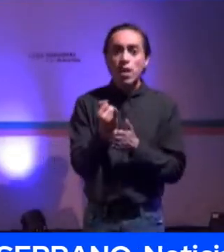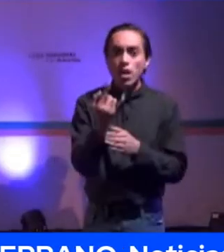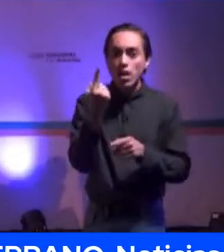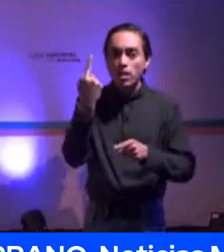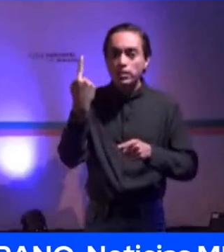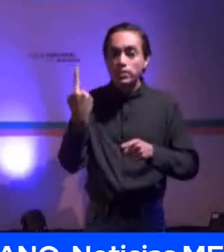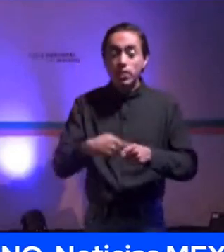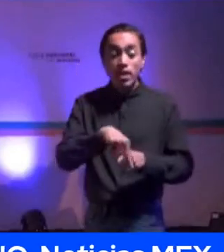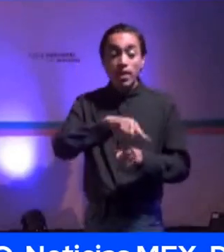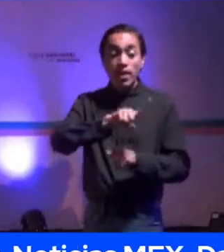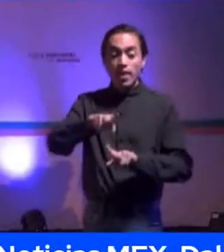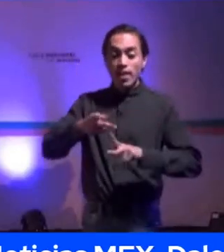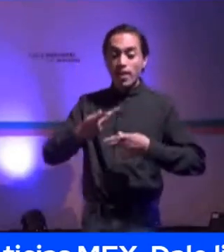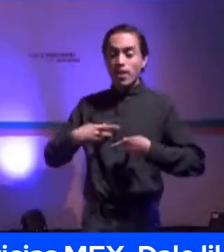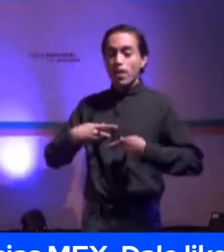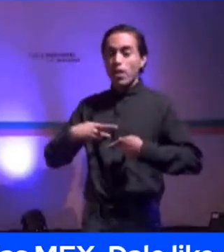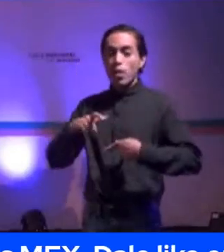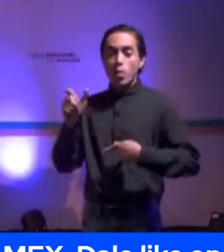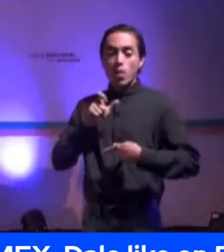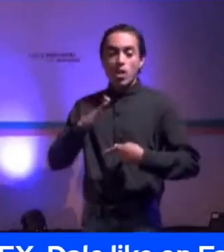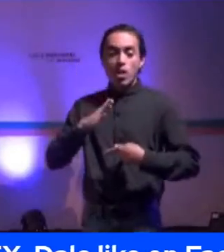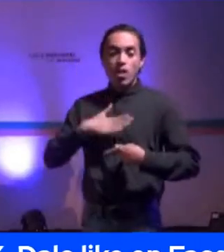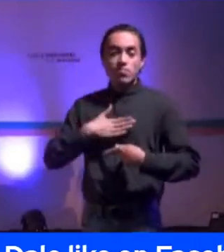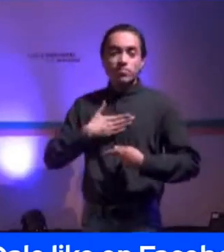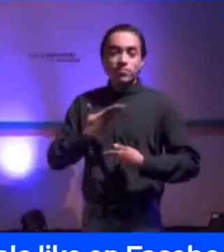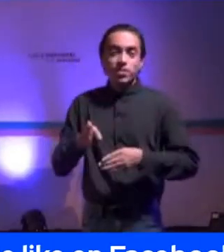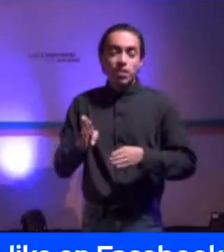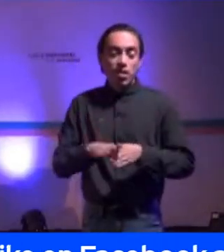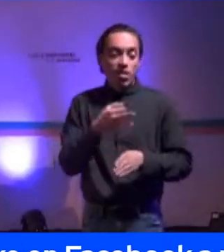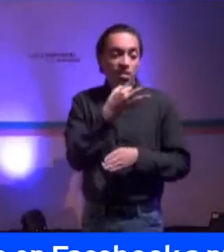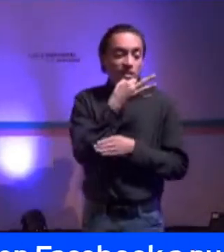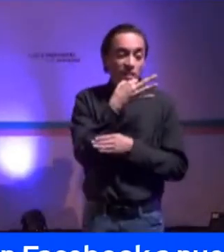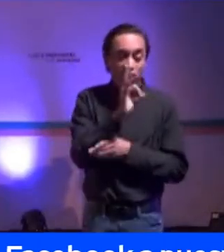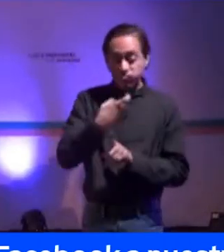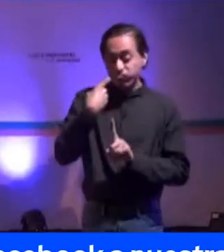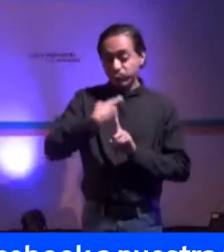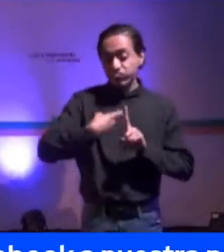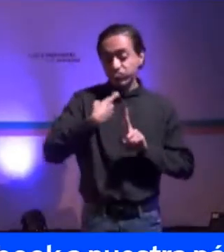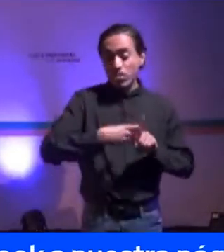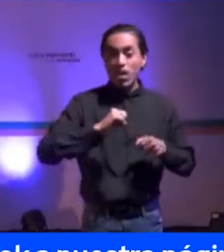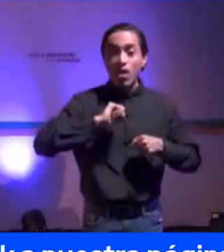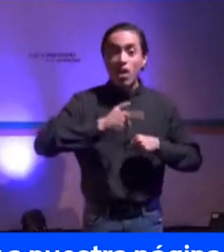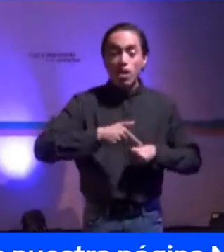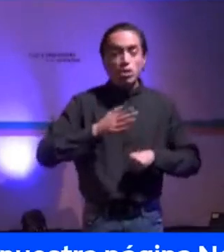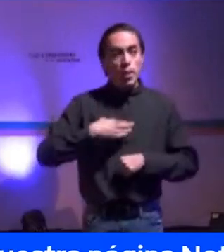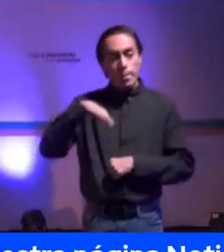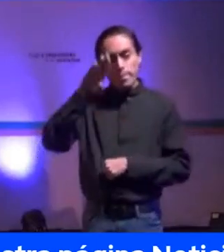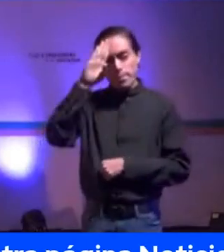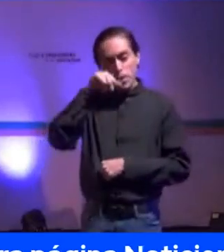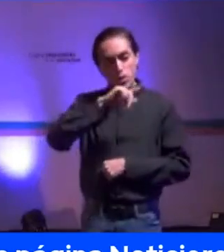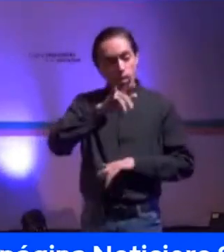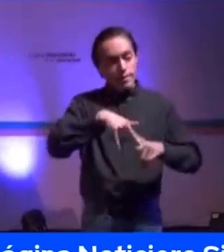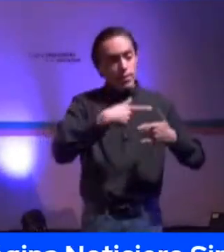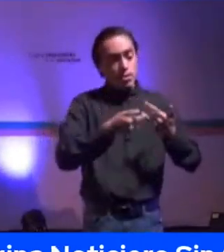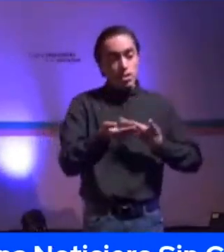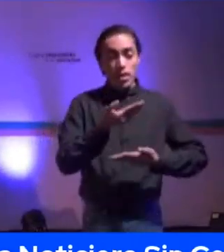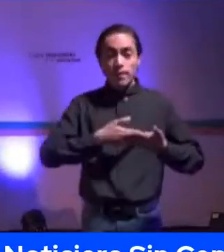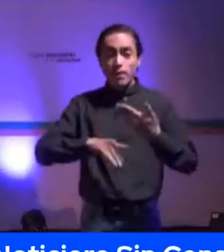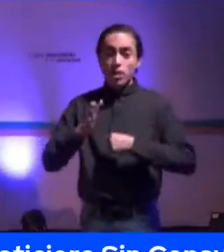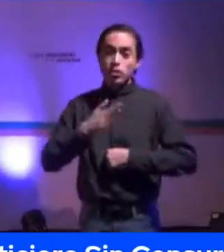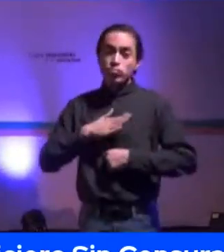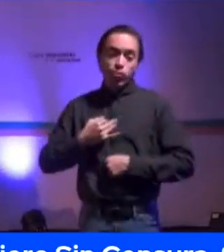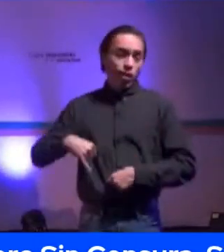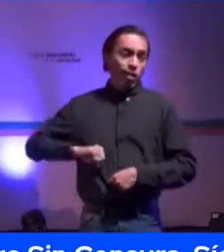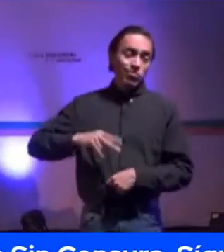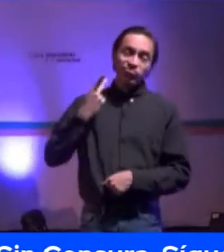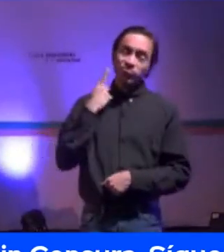que a mí cuando me ofenden, pienso en ustedes, en las historias que comparten. Oye, yo no estaba tan interesado en política